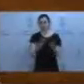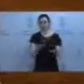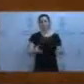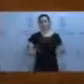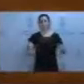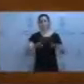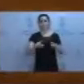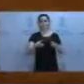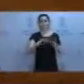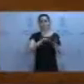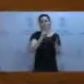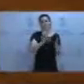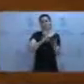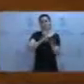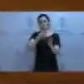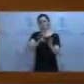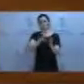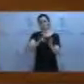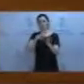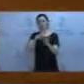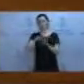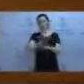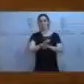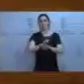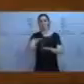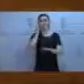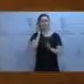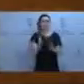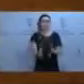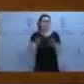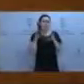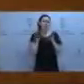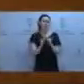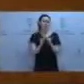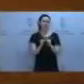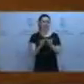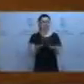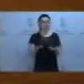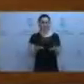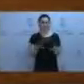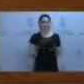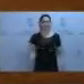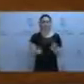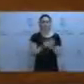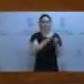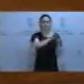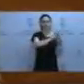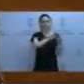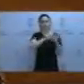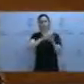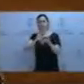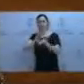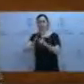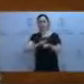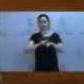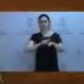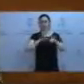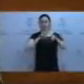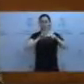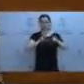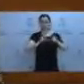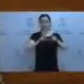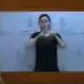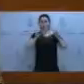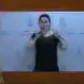conjunto de proyectos que a la consejera le encanta hacer, pero es que todos ellos van ligados. Entonces, cuando se hace algo de estas características para una área central,